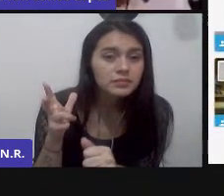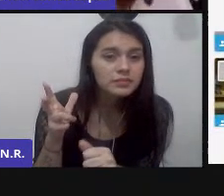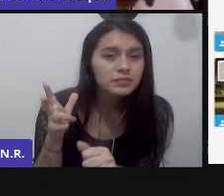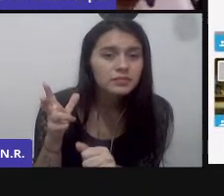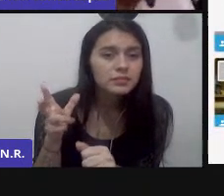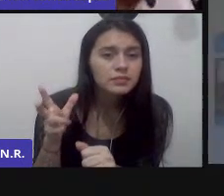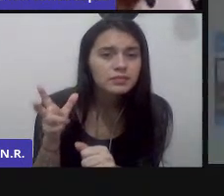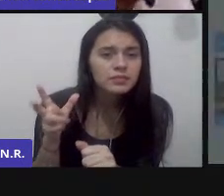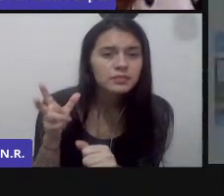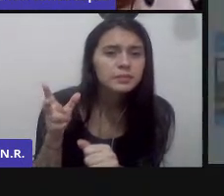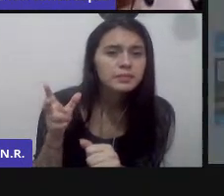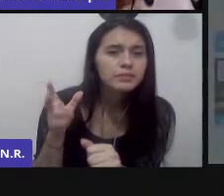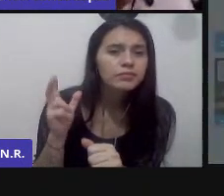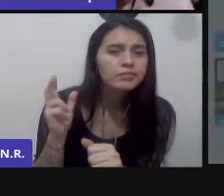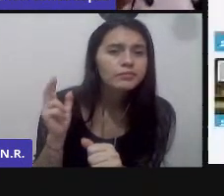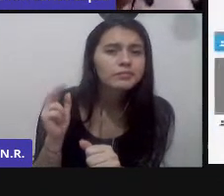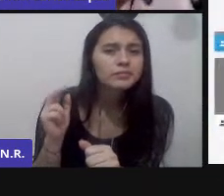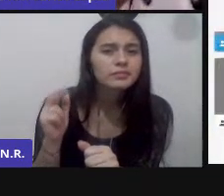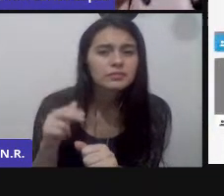Bueno,